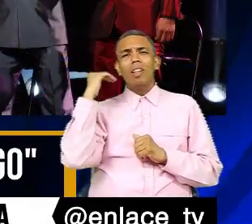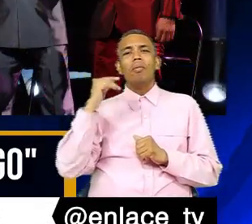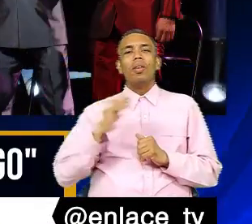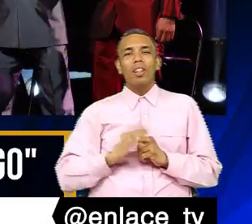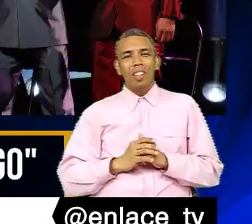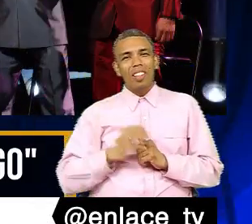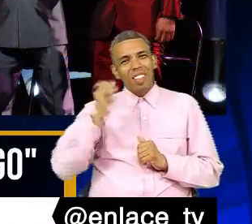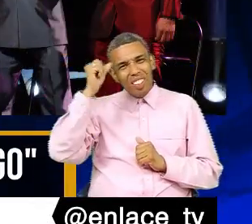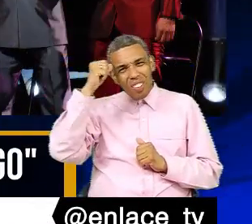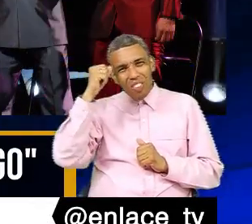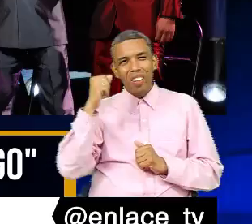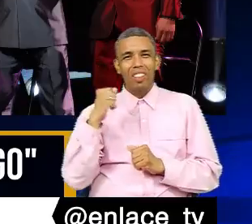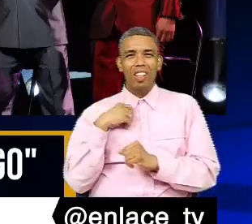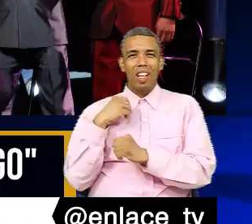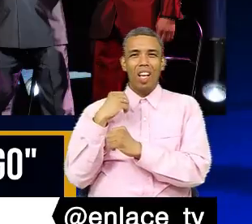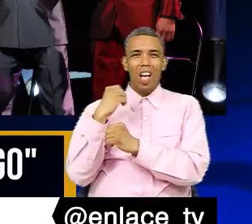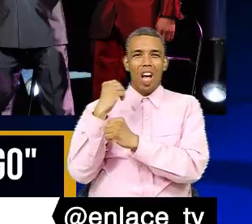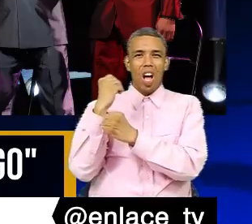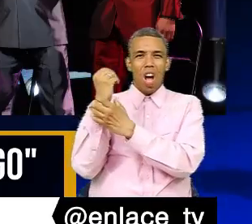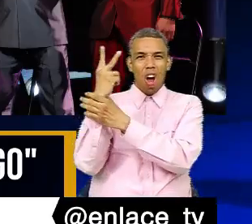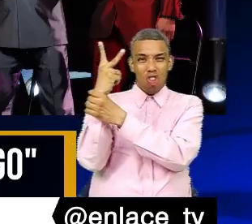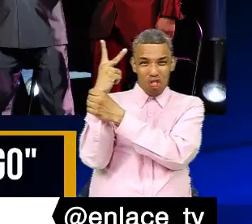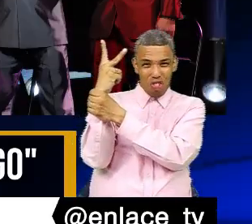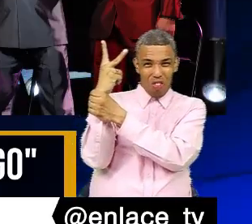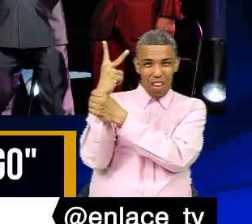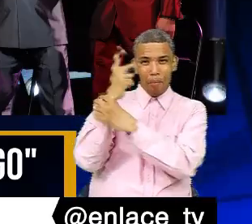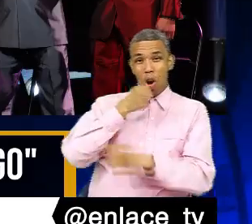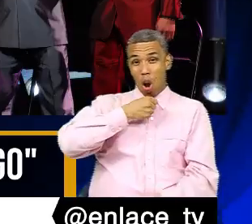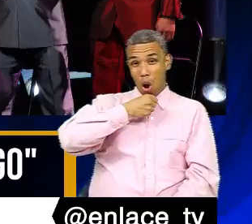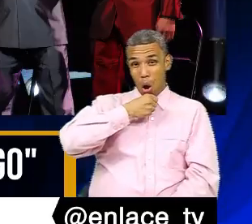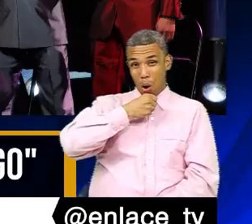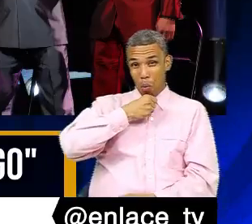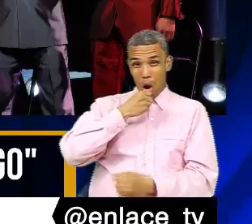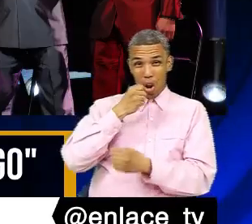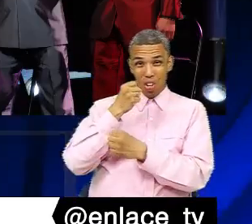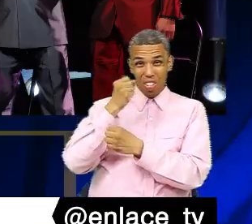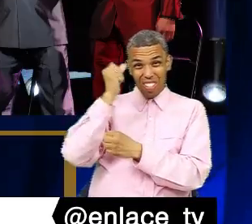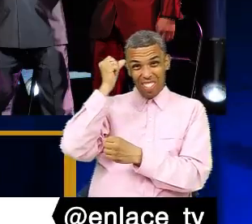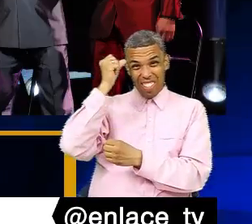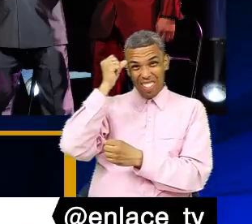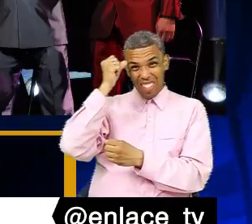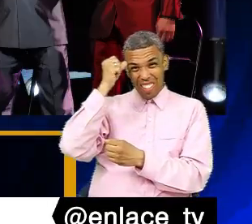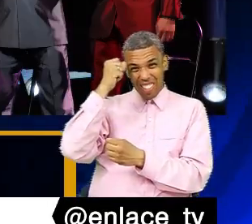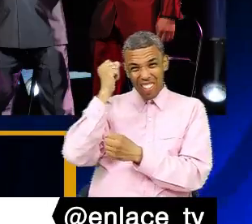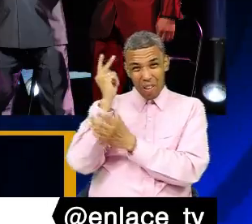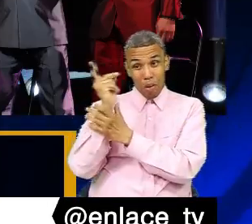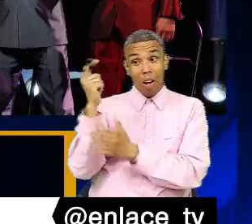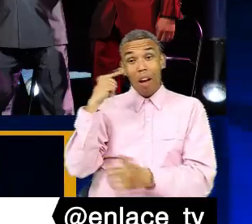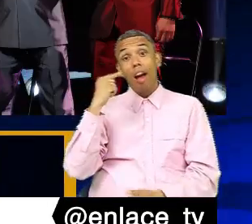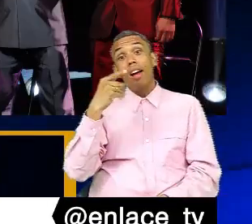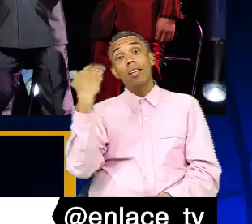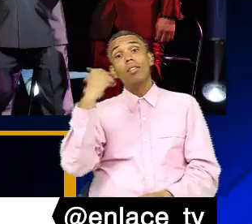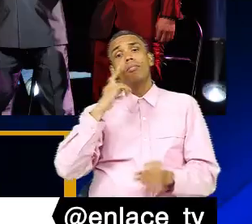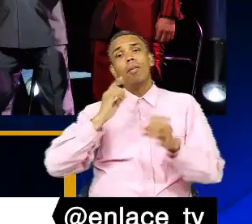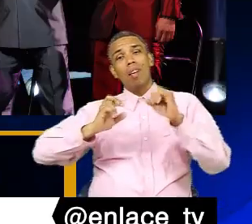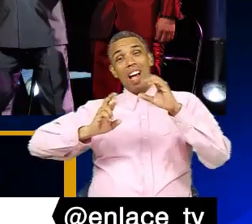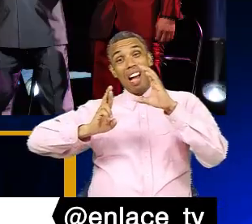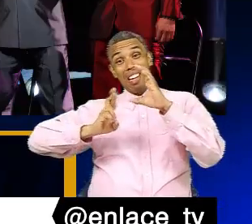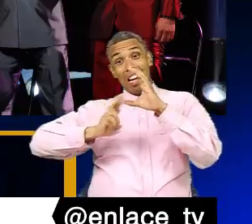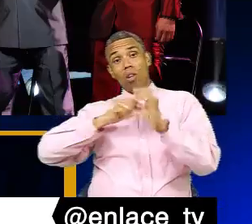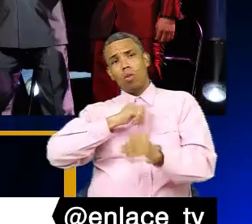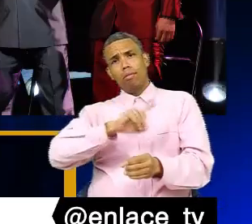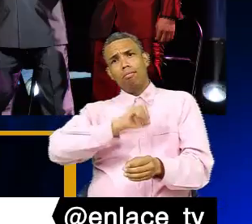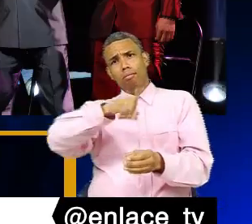interpretabas? Al grupo El Divo. Realmente, pues, yo era uno de aquellos intérpretes